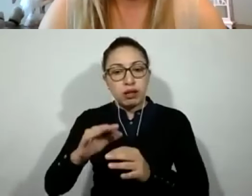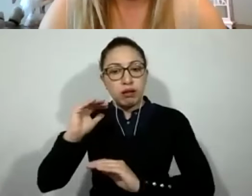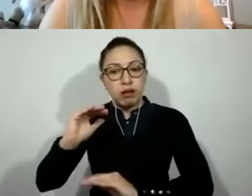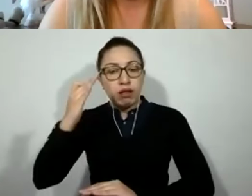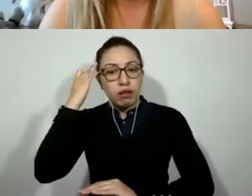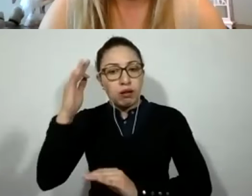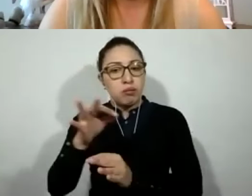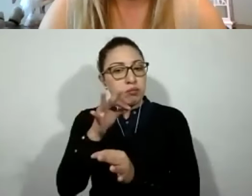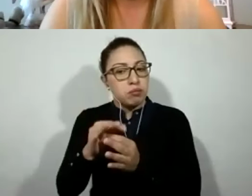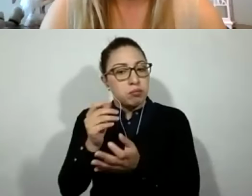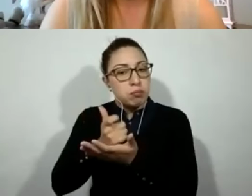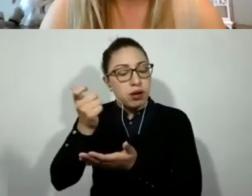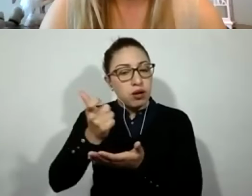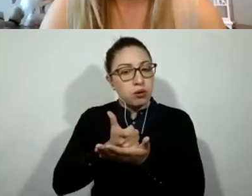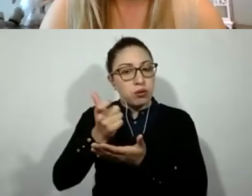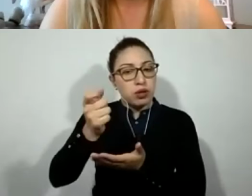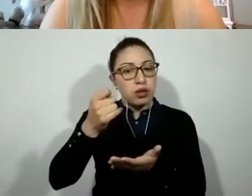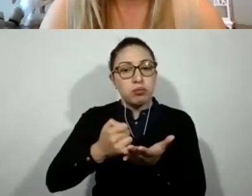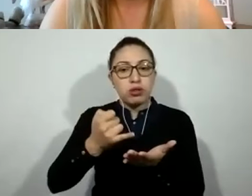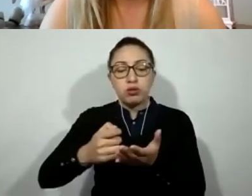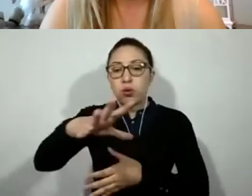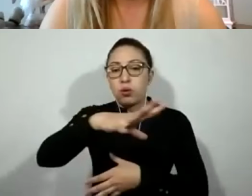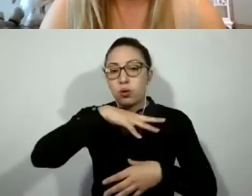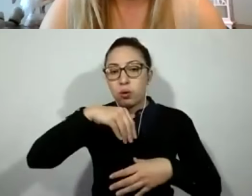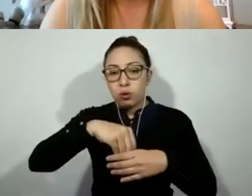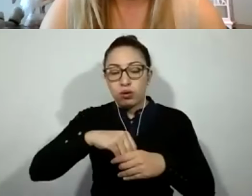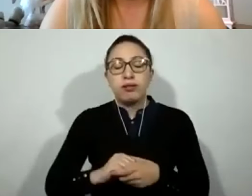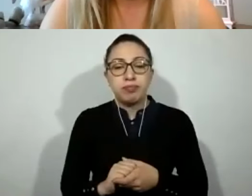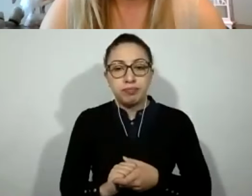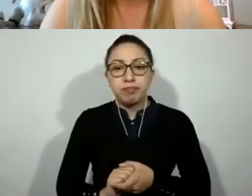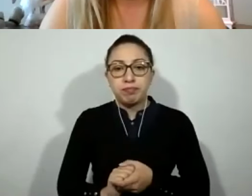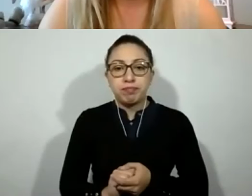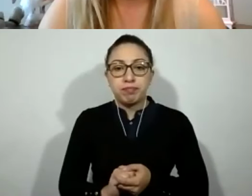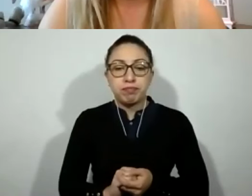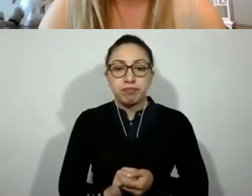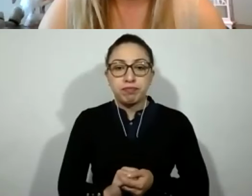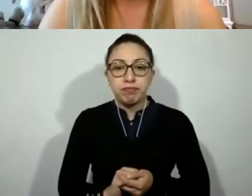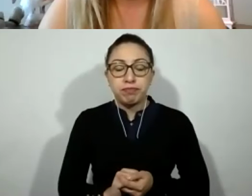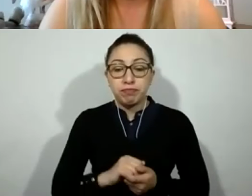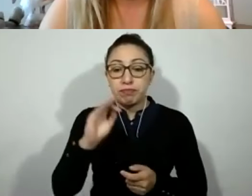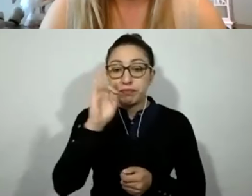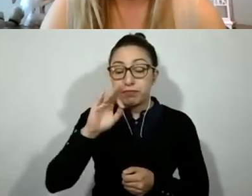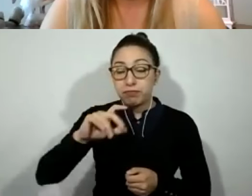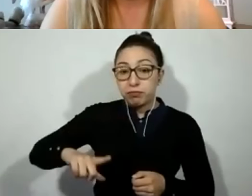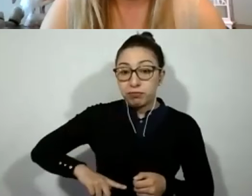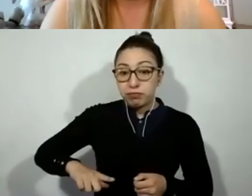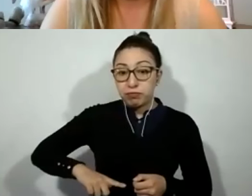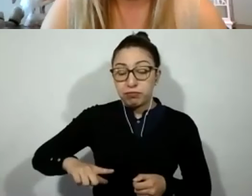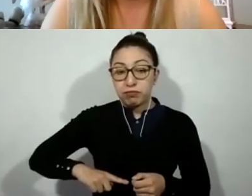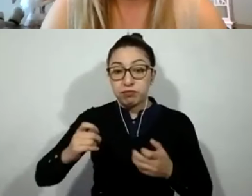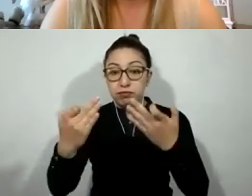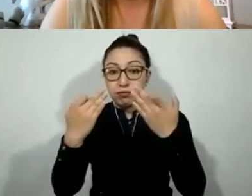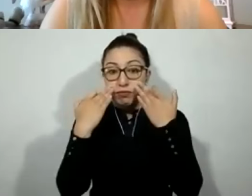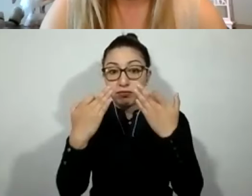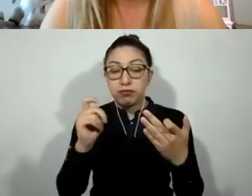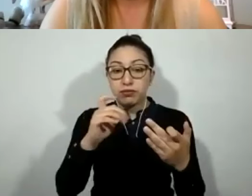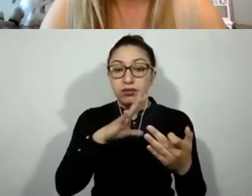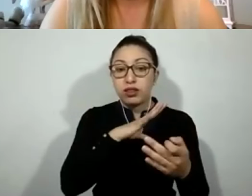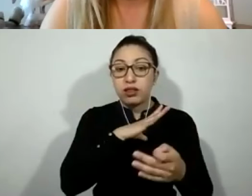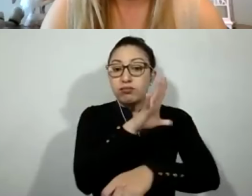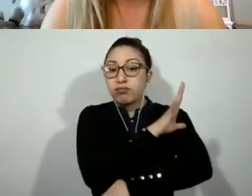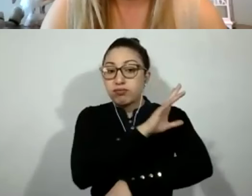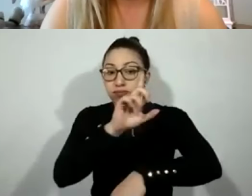sus obligaciones tributarias. Queda demostrado que si el gobierno acredita transparencia en el manejo de los